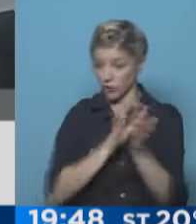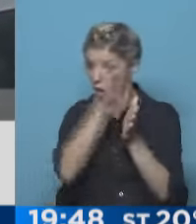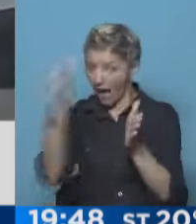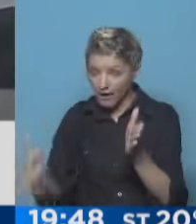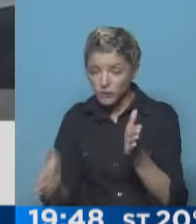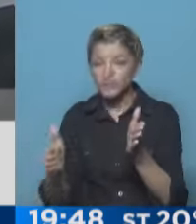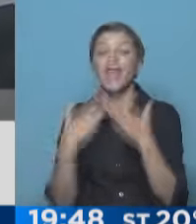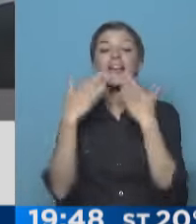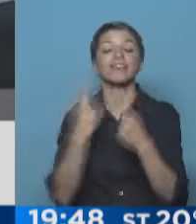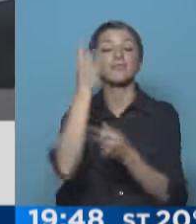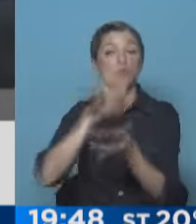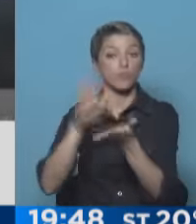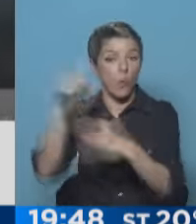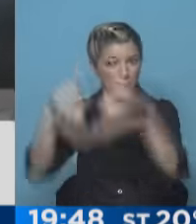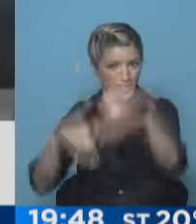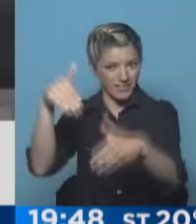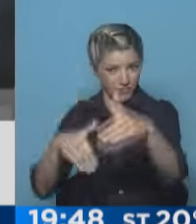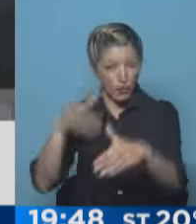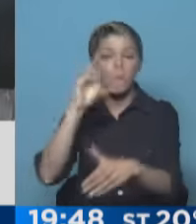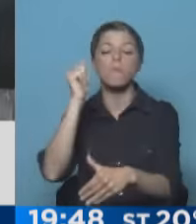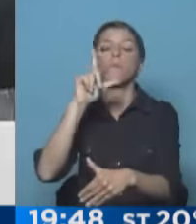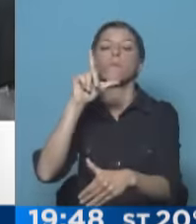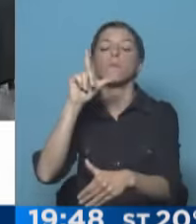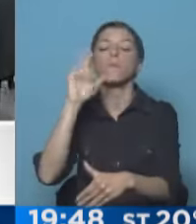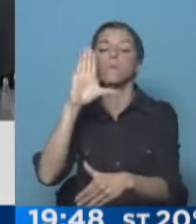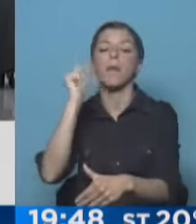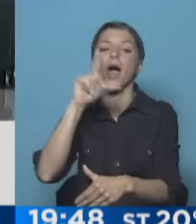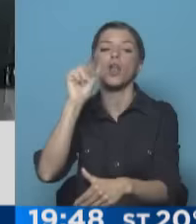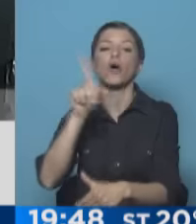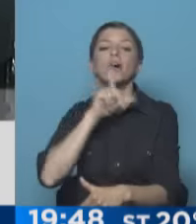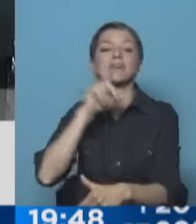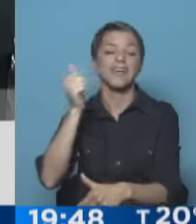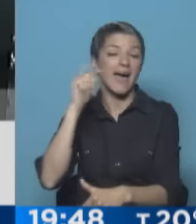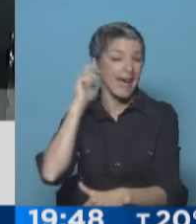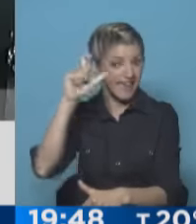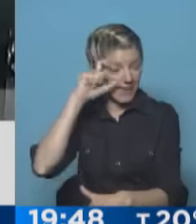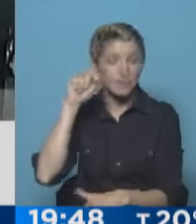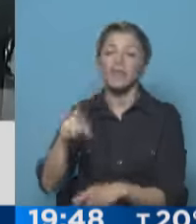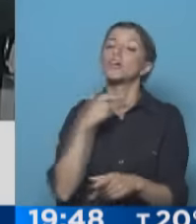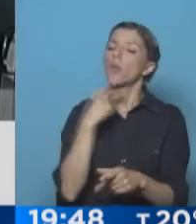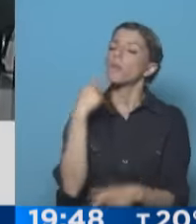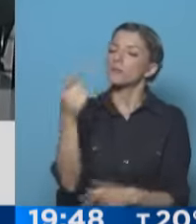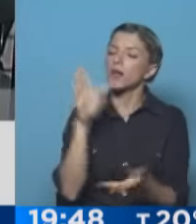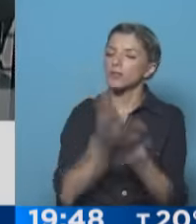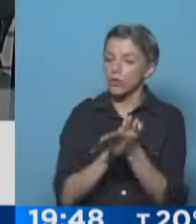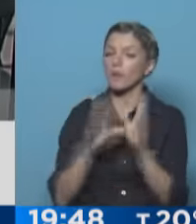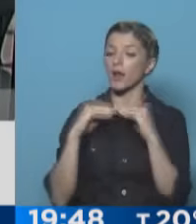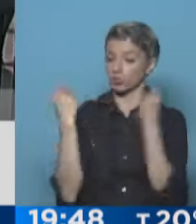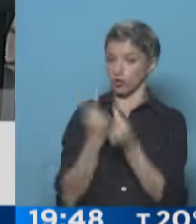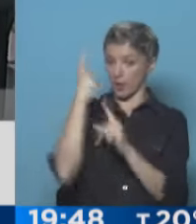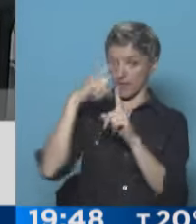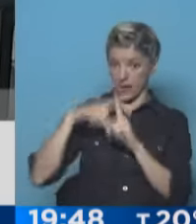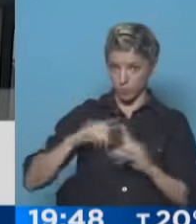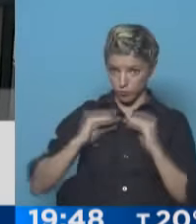un balotaje no gustaría tener su primera visión de lo que está pasando hoy en la República Argentina eh justamente a partir de los resultados que arrojó la primera vuelta